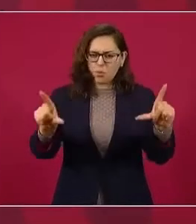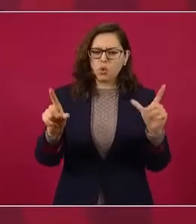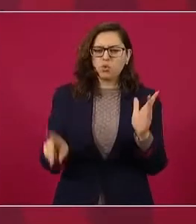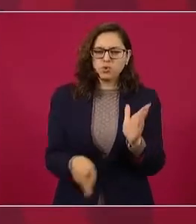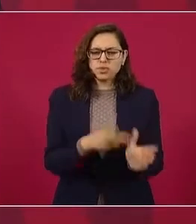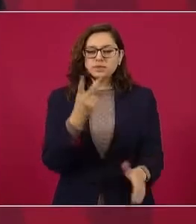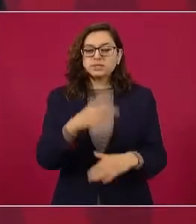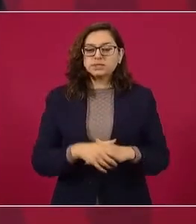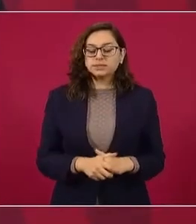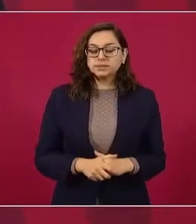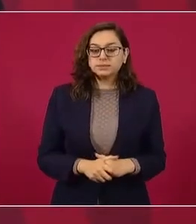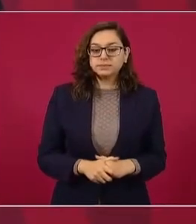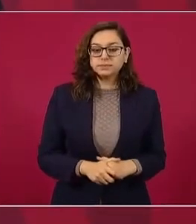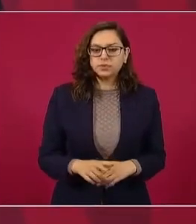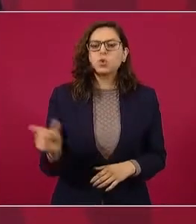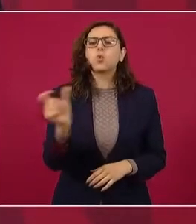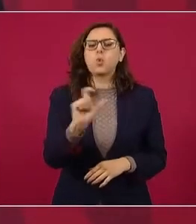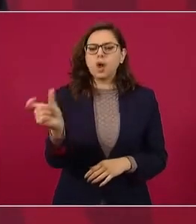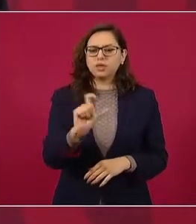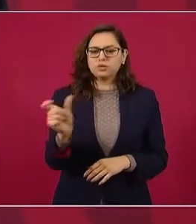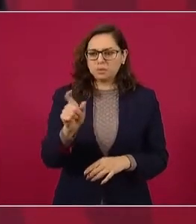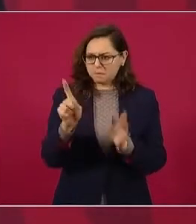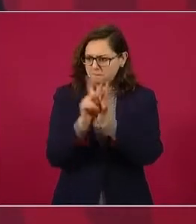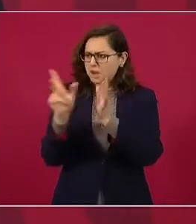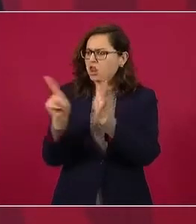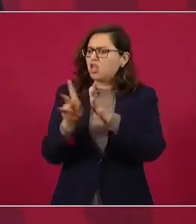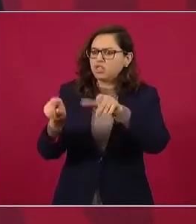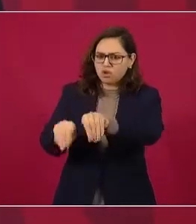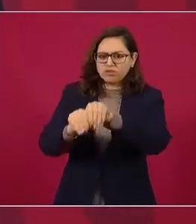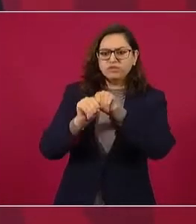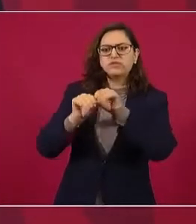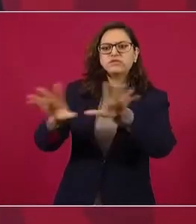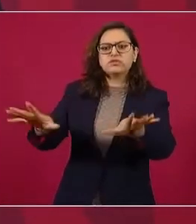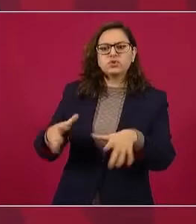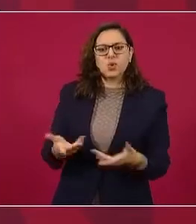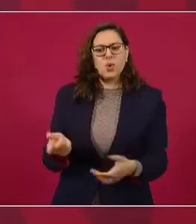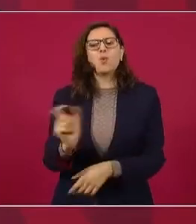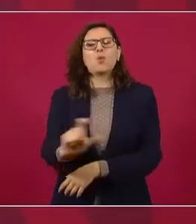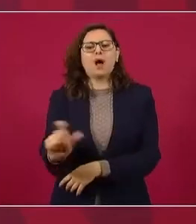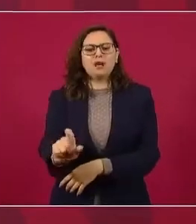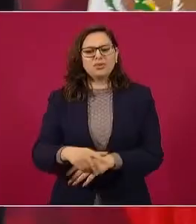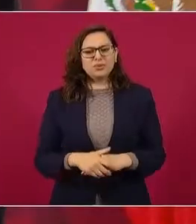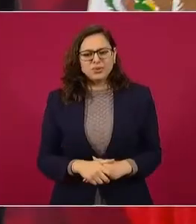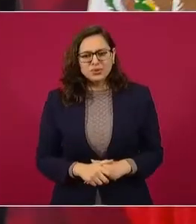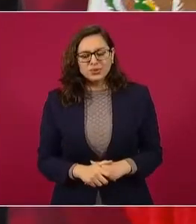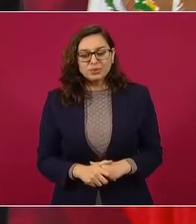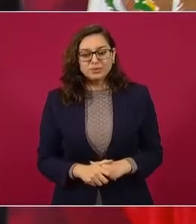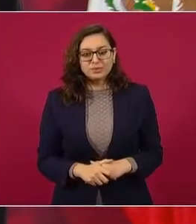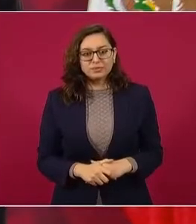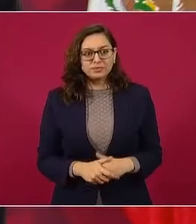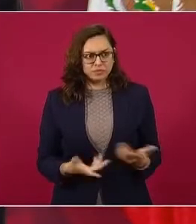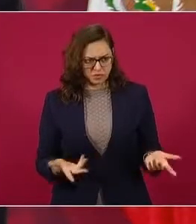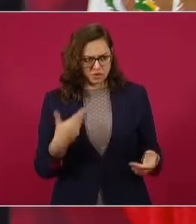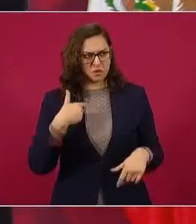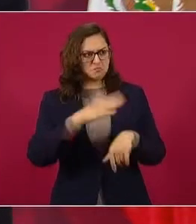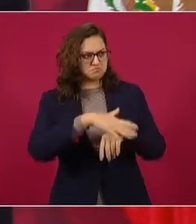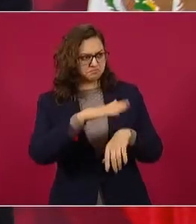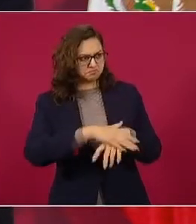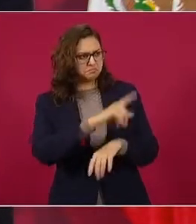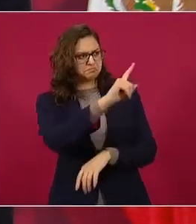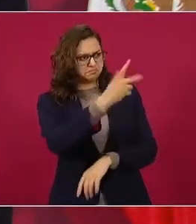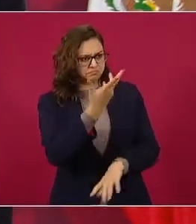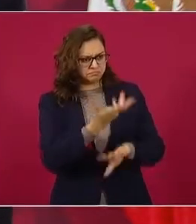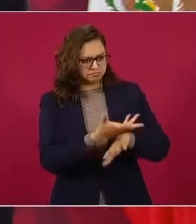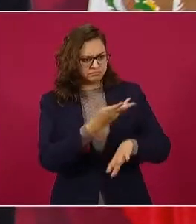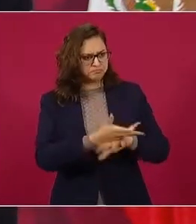Esta, a ver, hago un llamado respetuoso a que la pongan, si no en primera